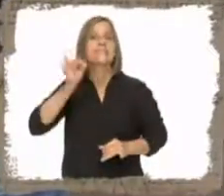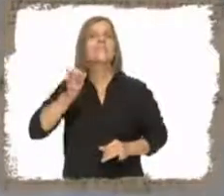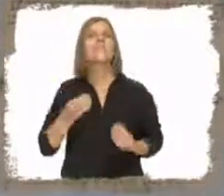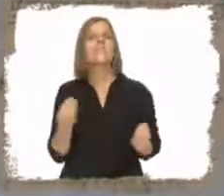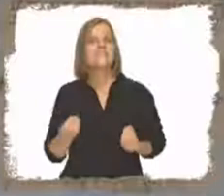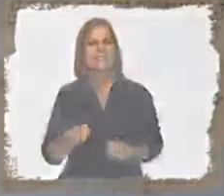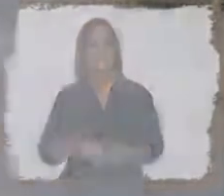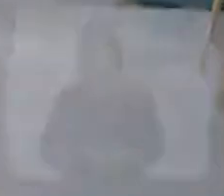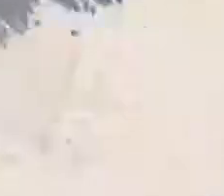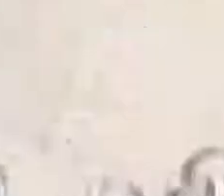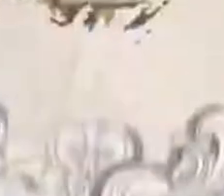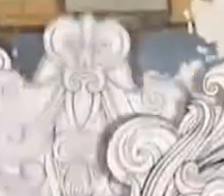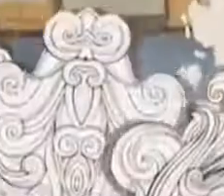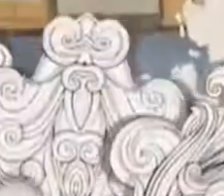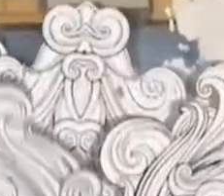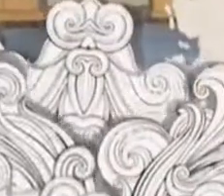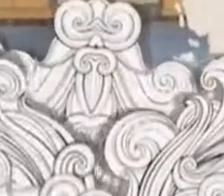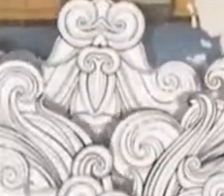Sí.